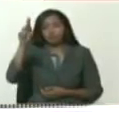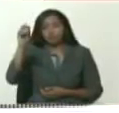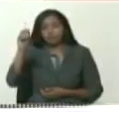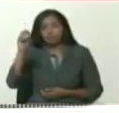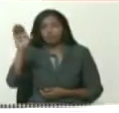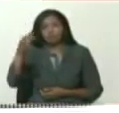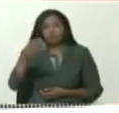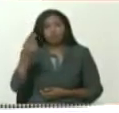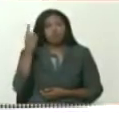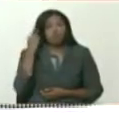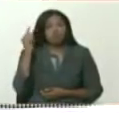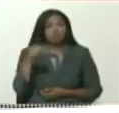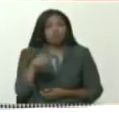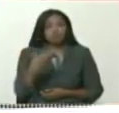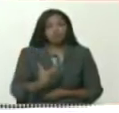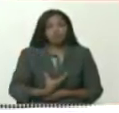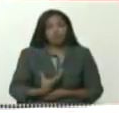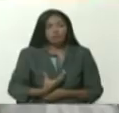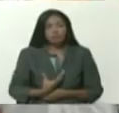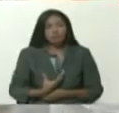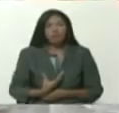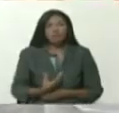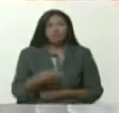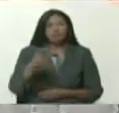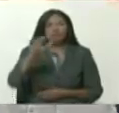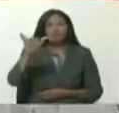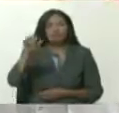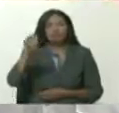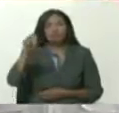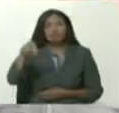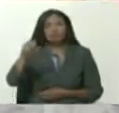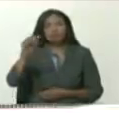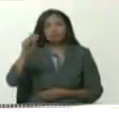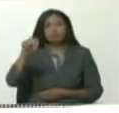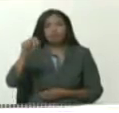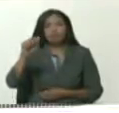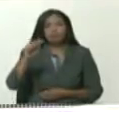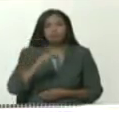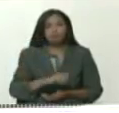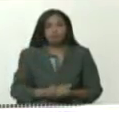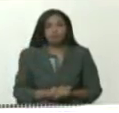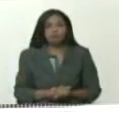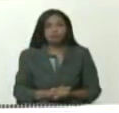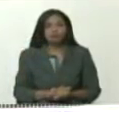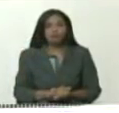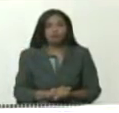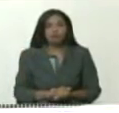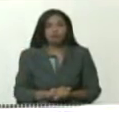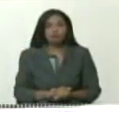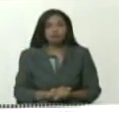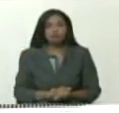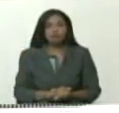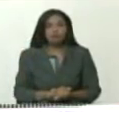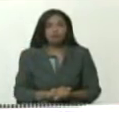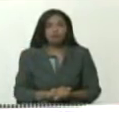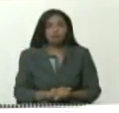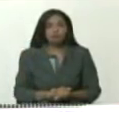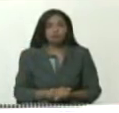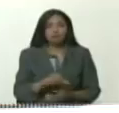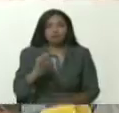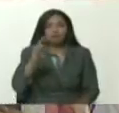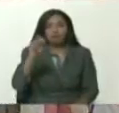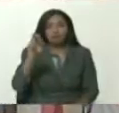Joana Sánchez, alcalde de Madiño. Joana. A Bruyervi